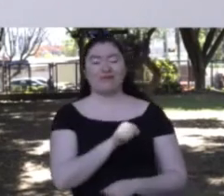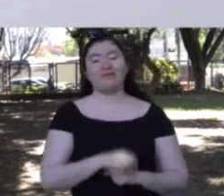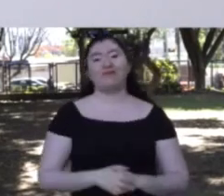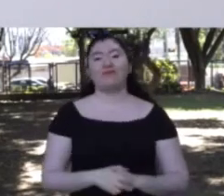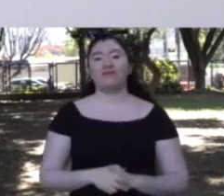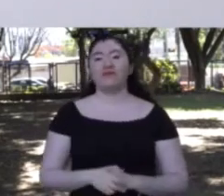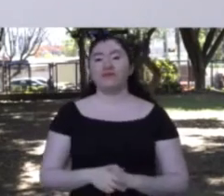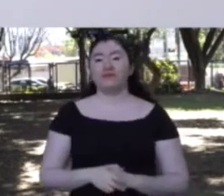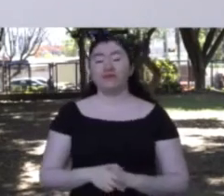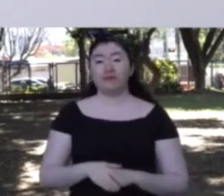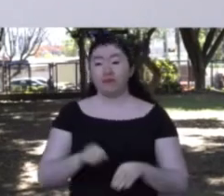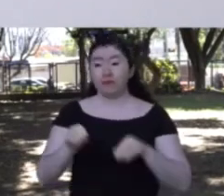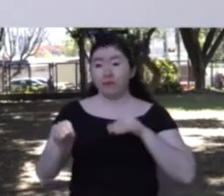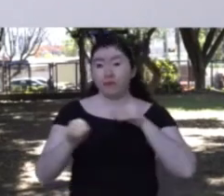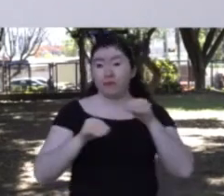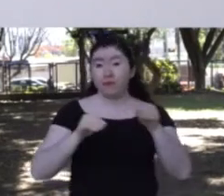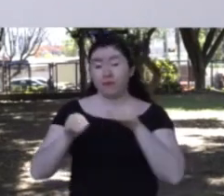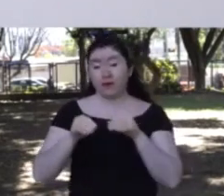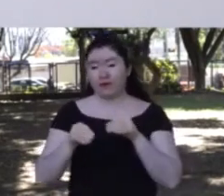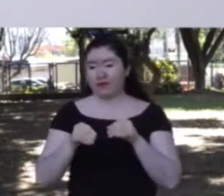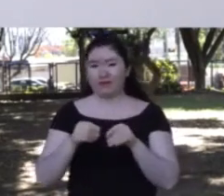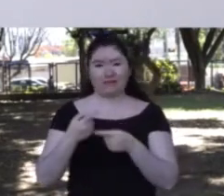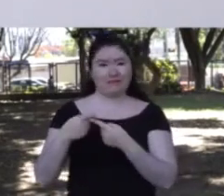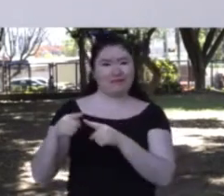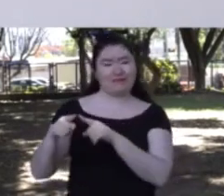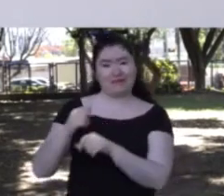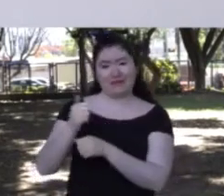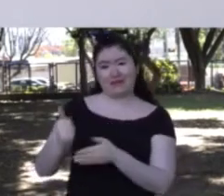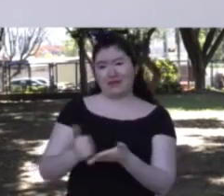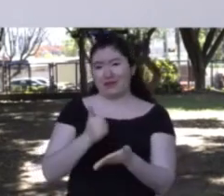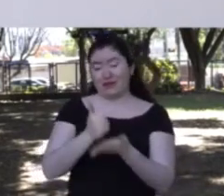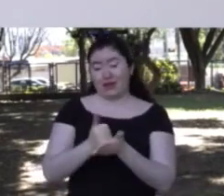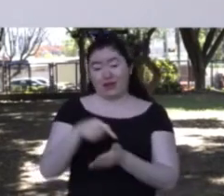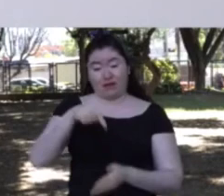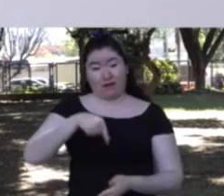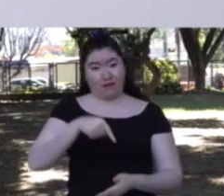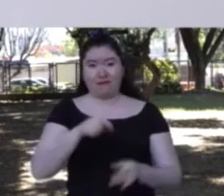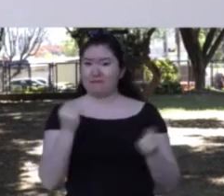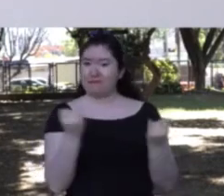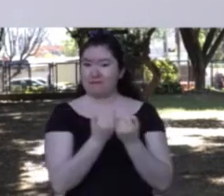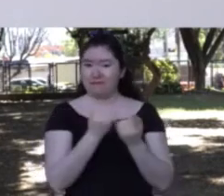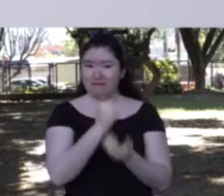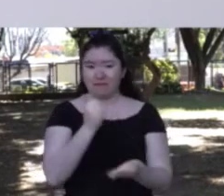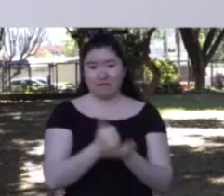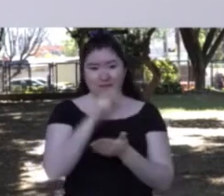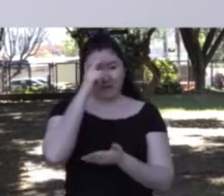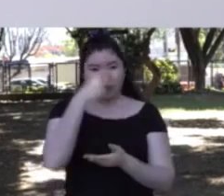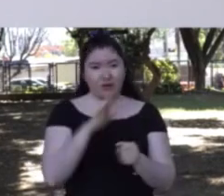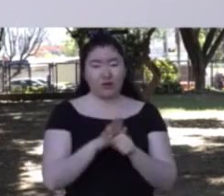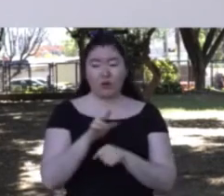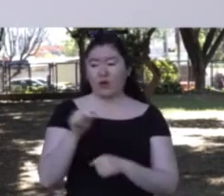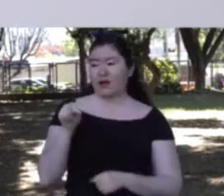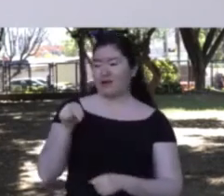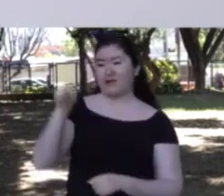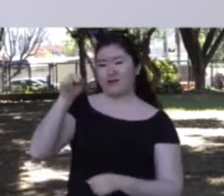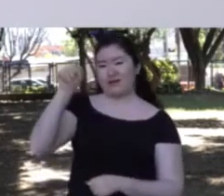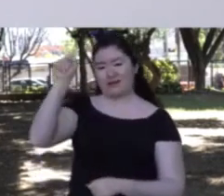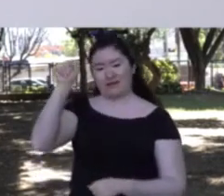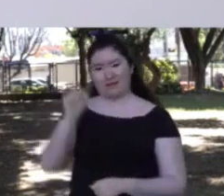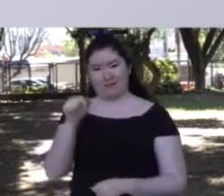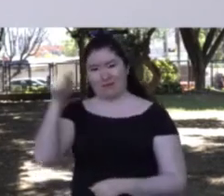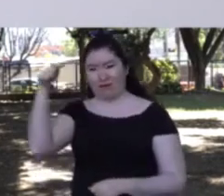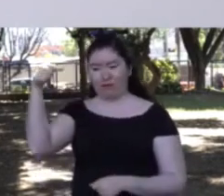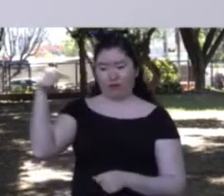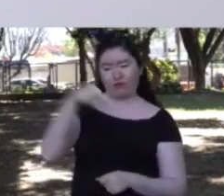movimientos en cualquier ciudad del mundo, pero particularmente en la Ciudad de México, son norte-sur y oriente-poniente.